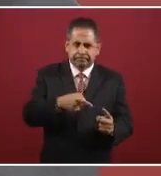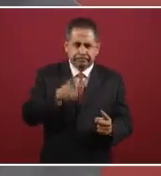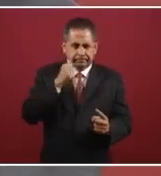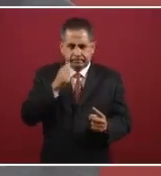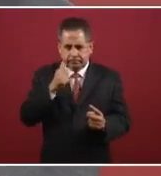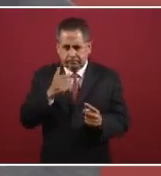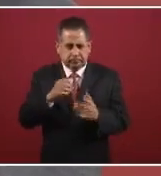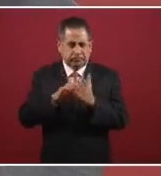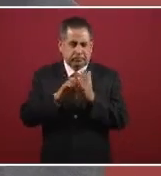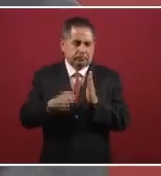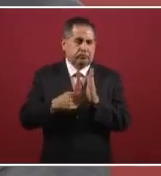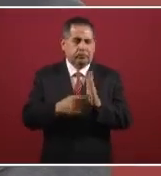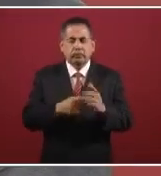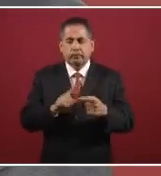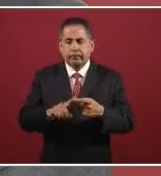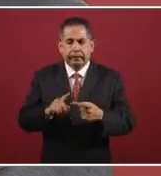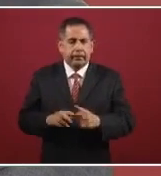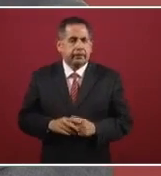Le pongo un ejemplo.